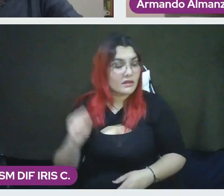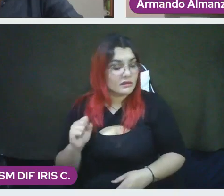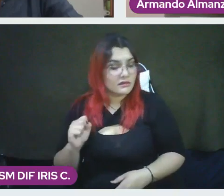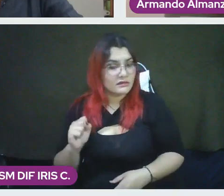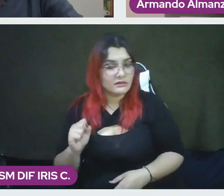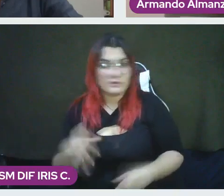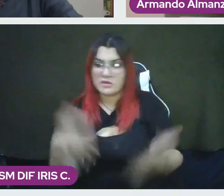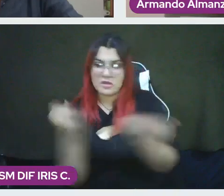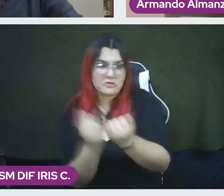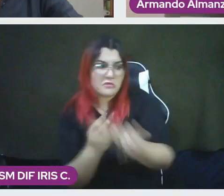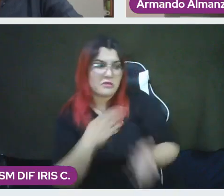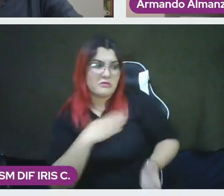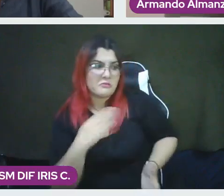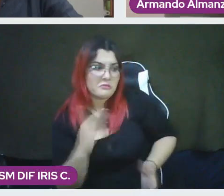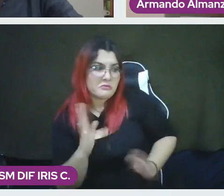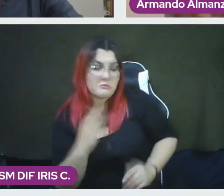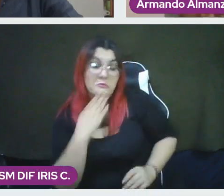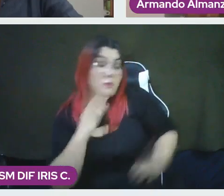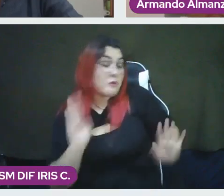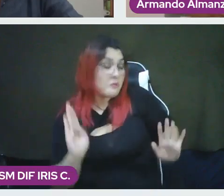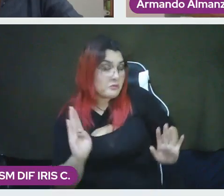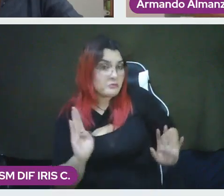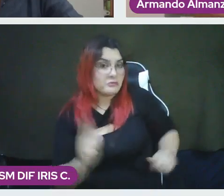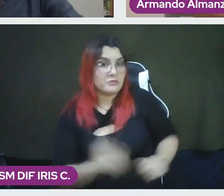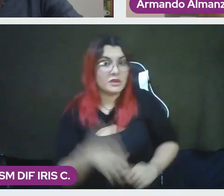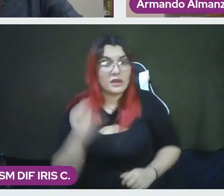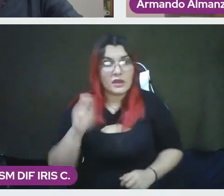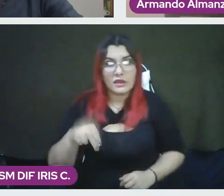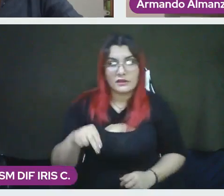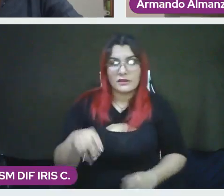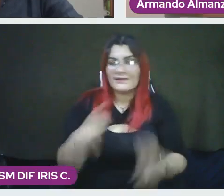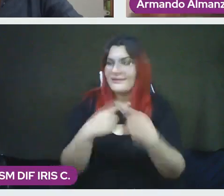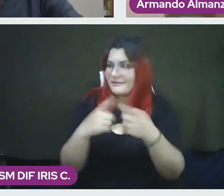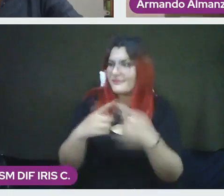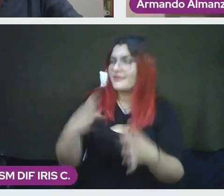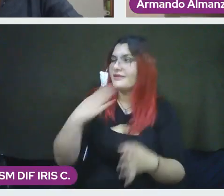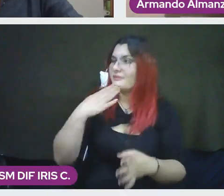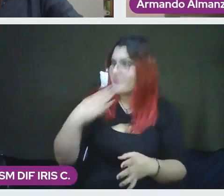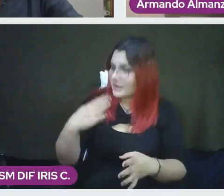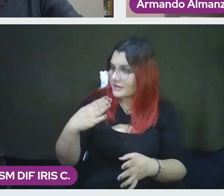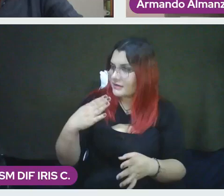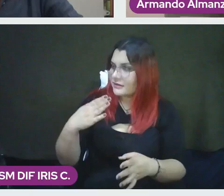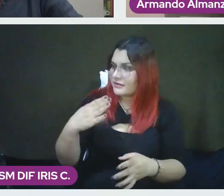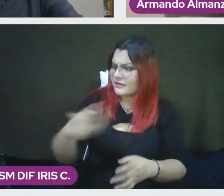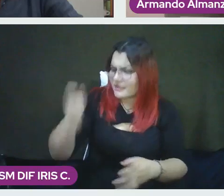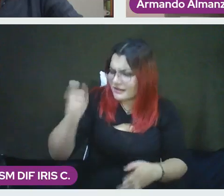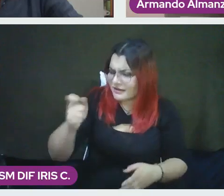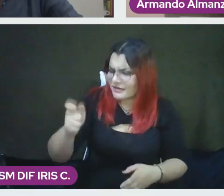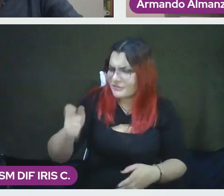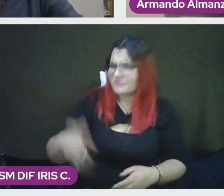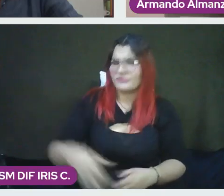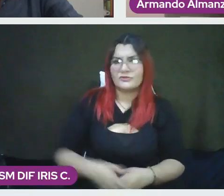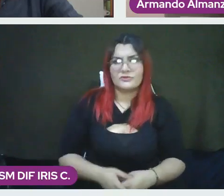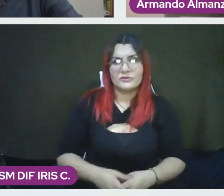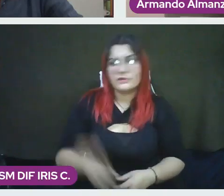¿no? Y esto tiene que ver con el entorno que yo pueda tener,